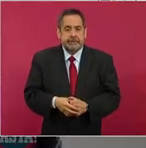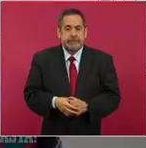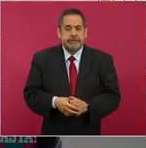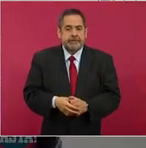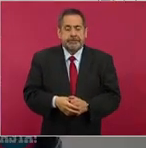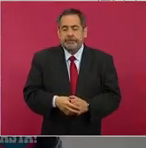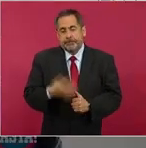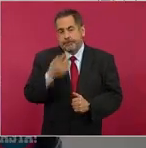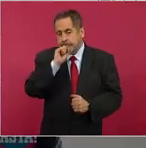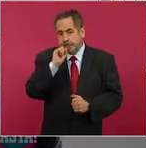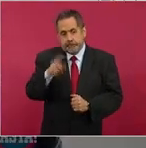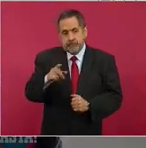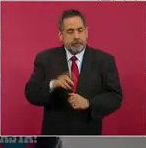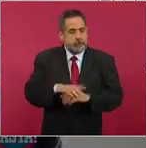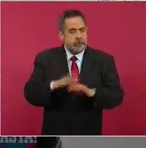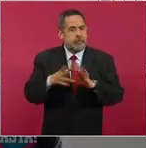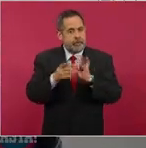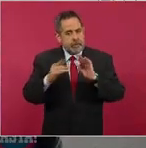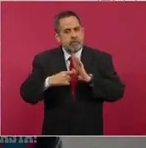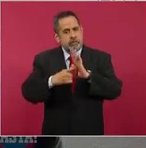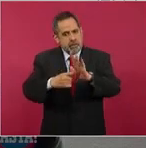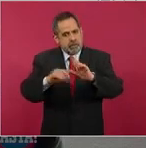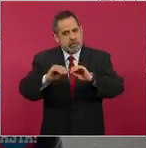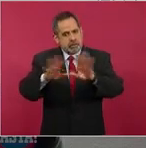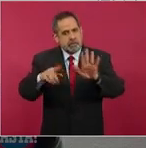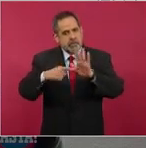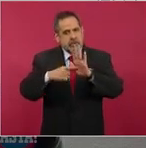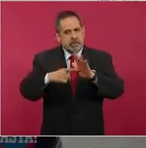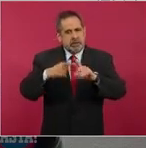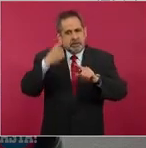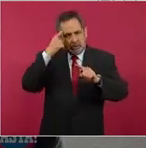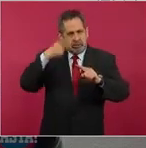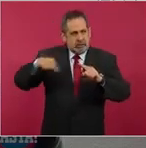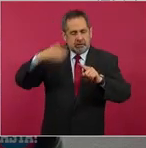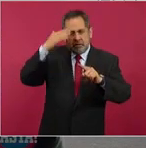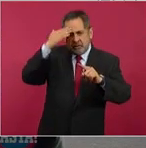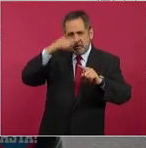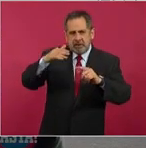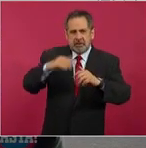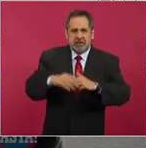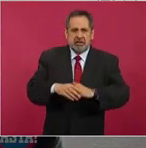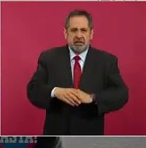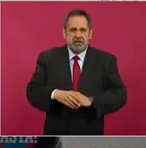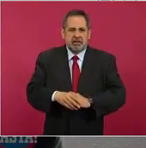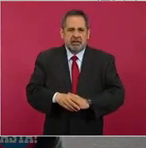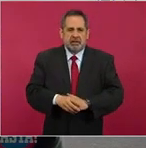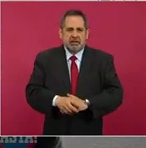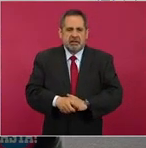que eso también hay que dejarlo de manifiesto para que se entienda.